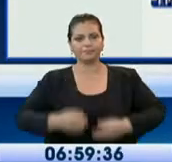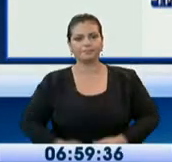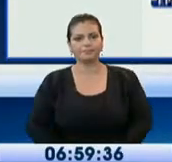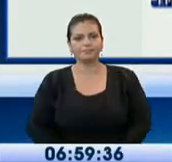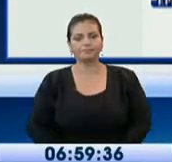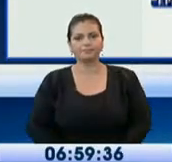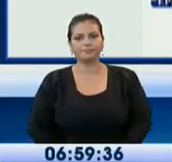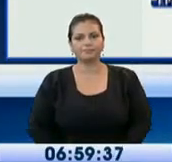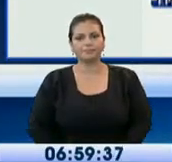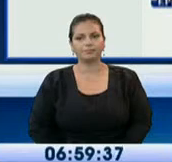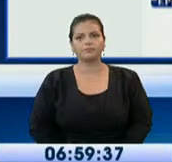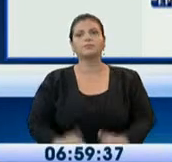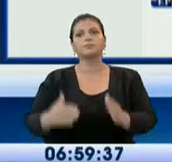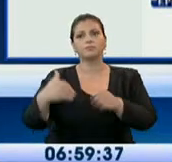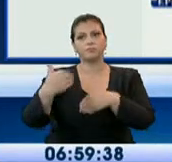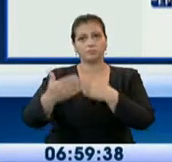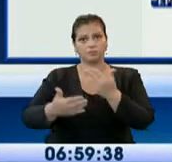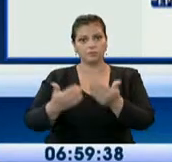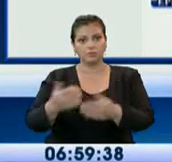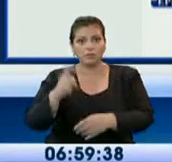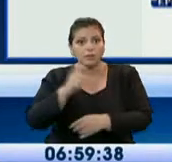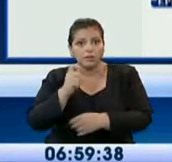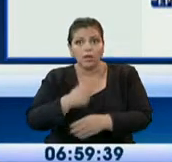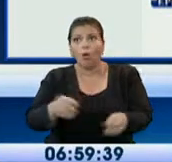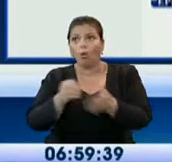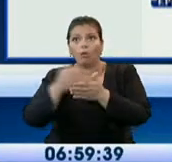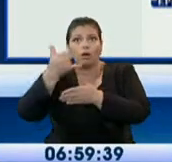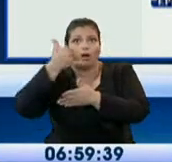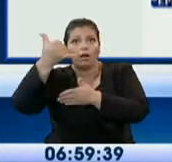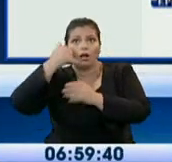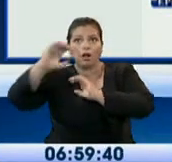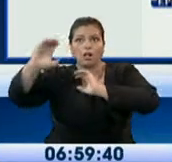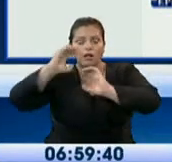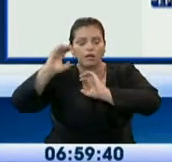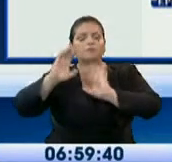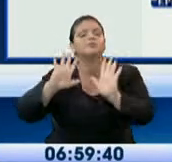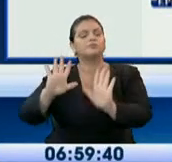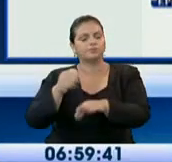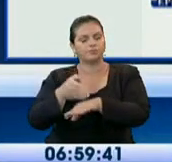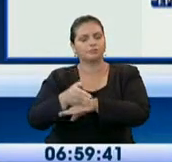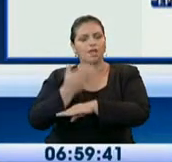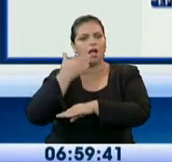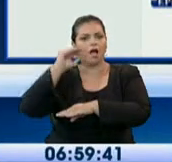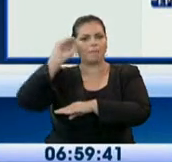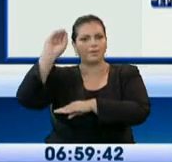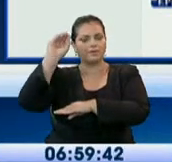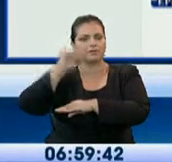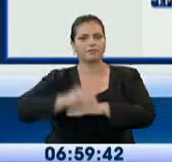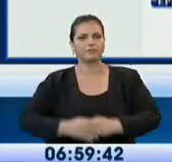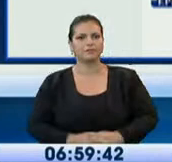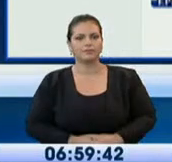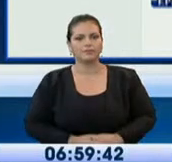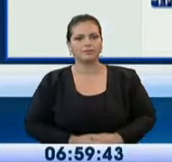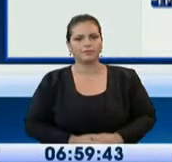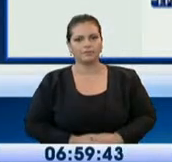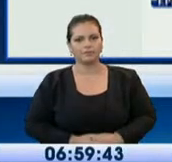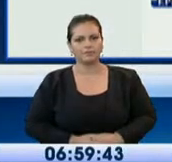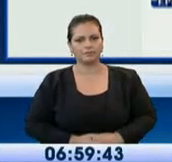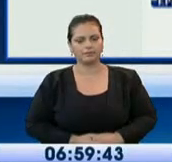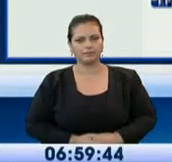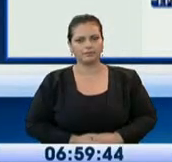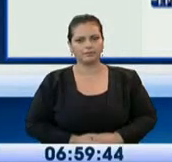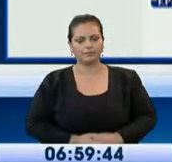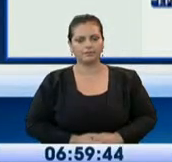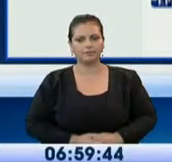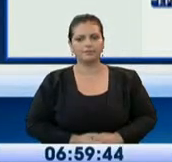ser necesario y de tú creerlo conveniente, entonces volveremos a conectarnos para alguna novedad que Dios quiera que no se